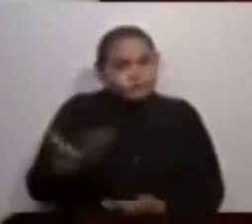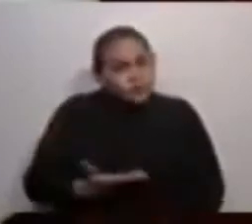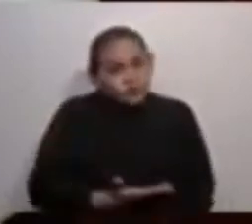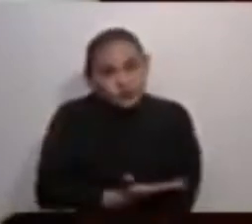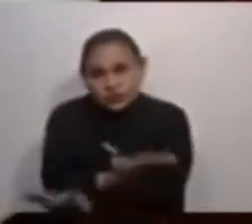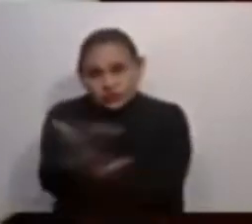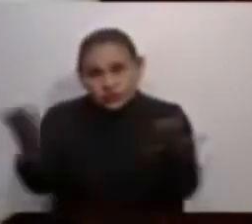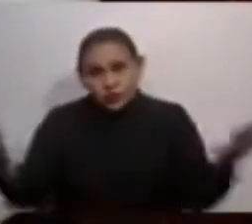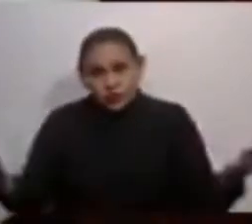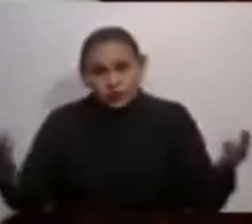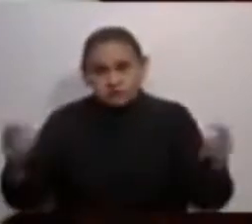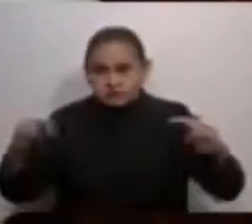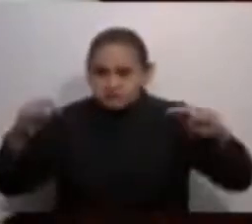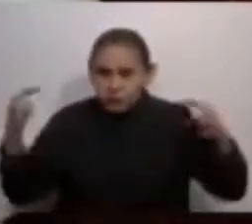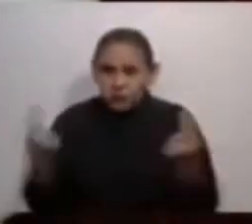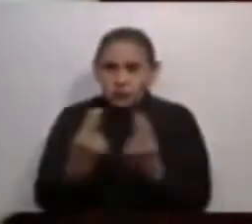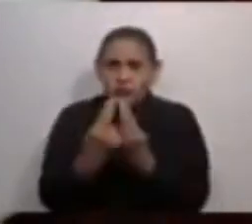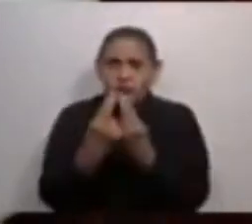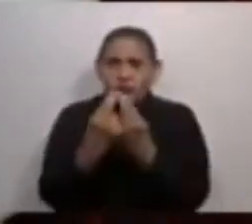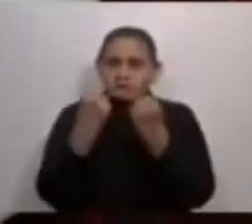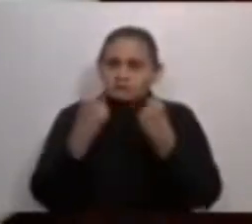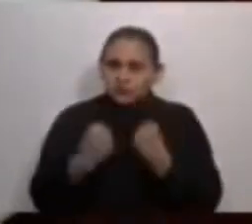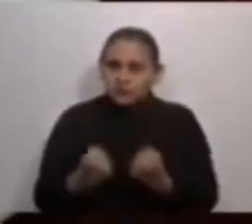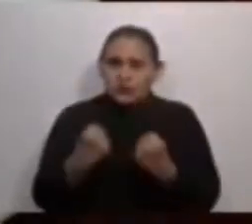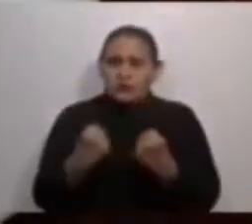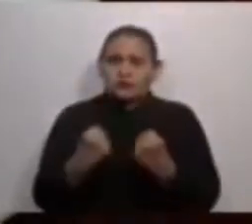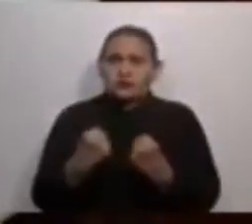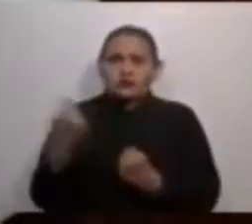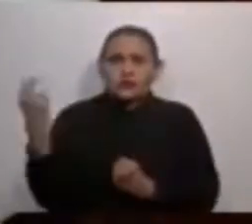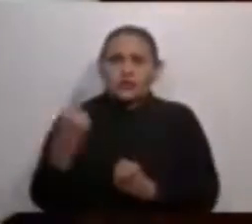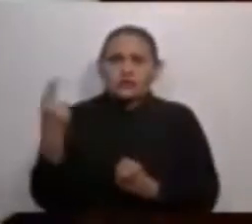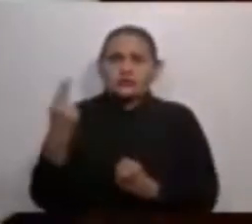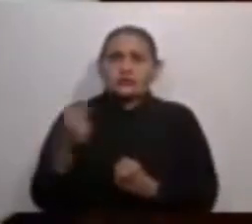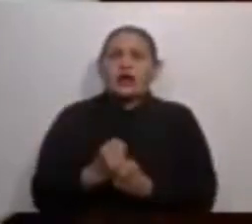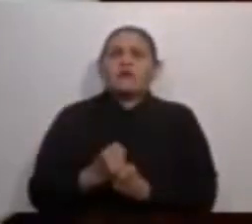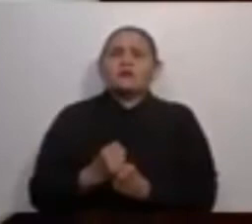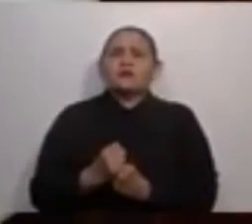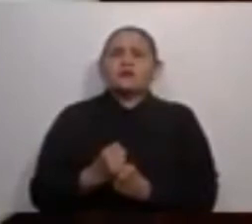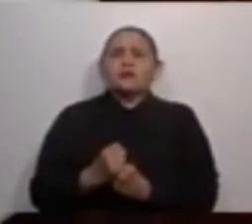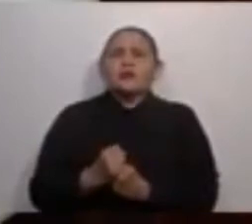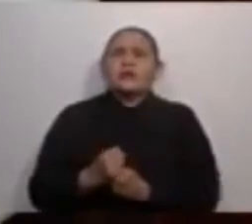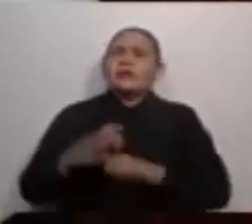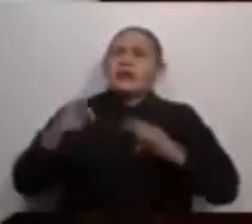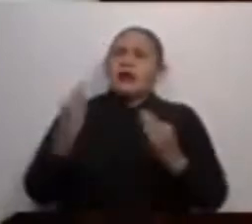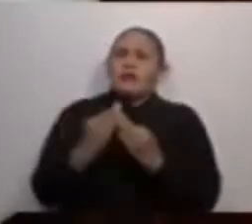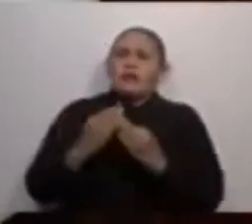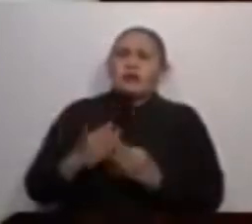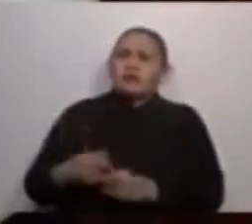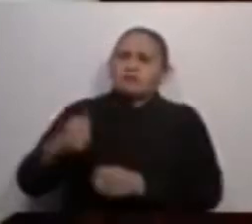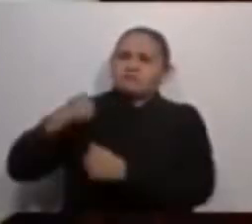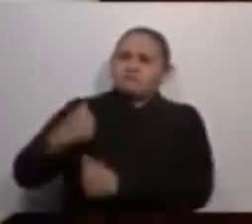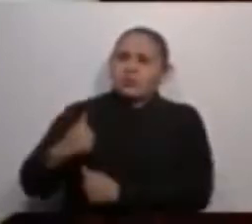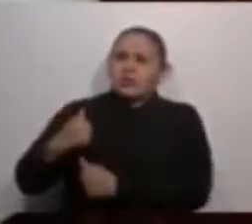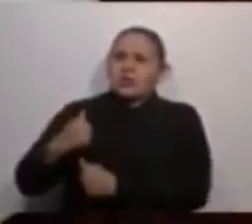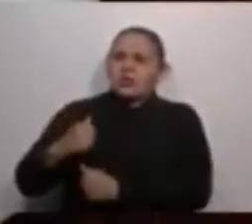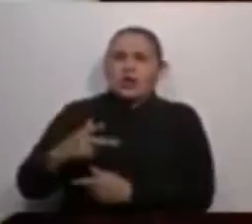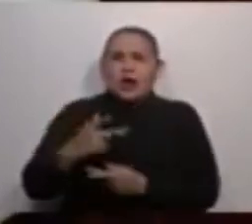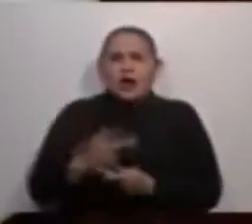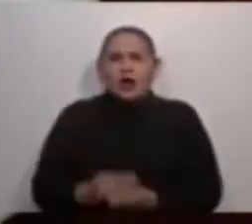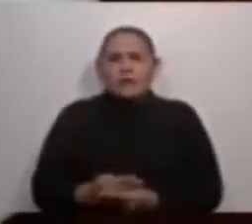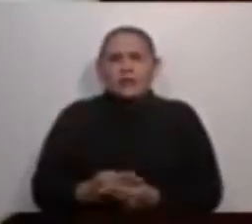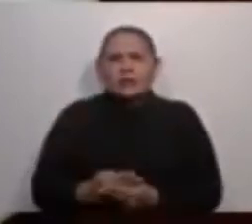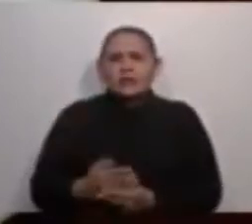podemos. Unidos podemos. Necesitamos la moral inquebrantable del guerrero, la paciencia del